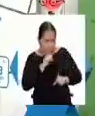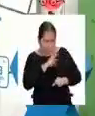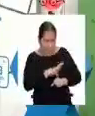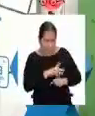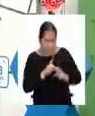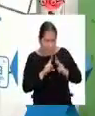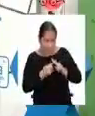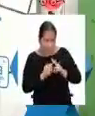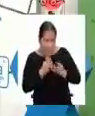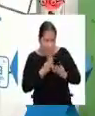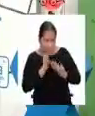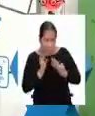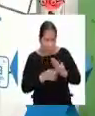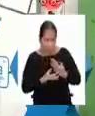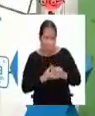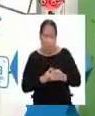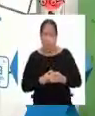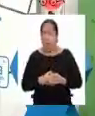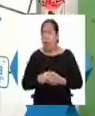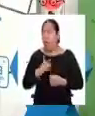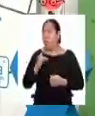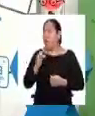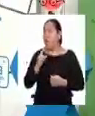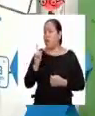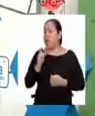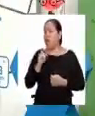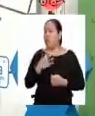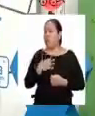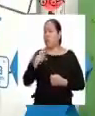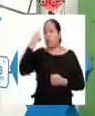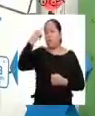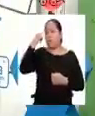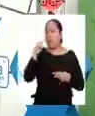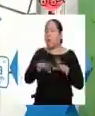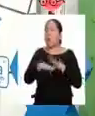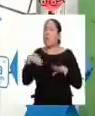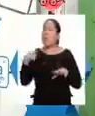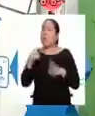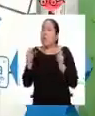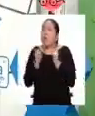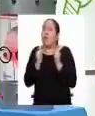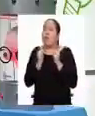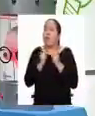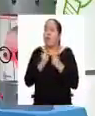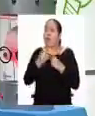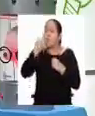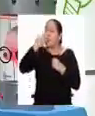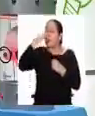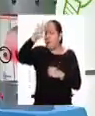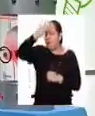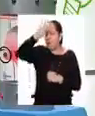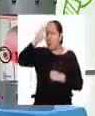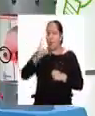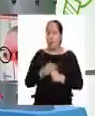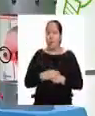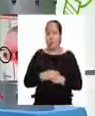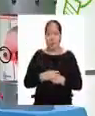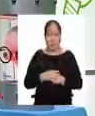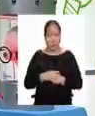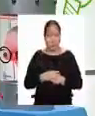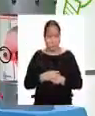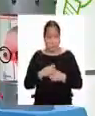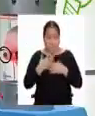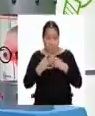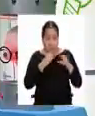inicio del programa. Diego, yo creo que no deberías salir. Hace frío, te puedes resfriar. Ok, Delta, ¿te parece si lo